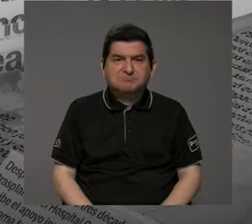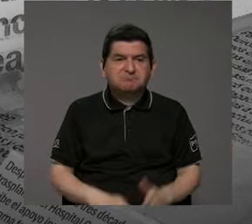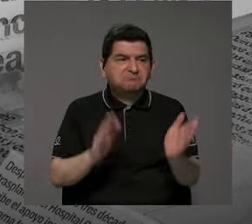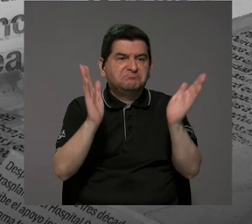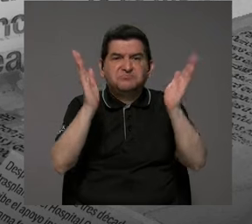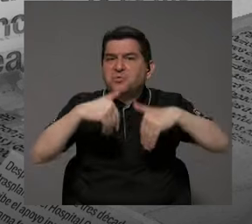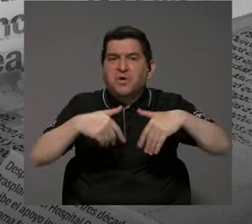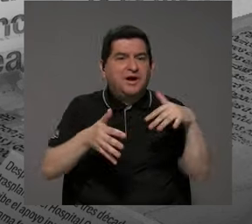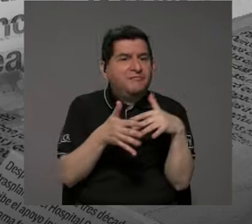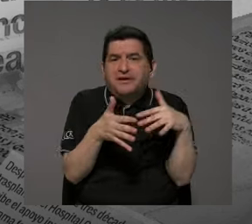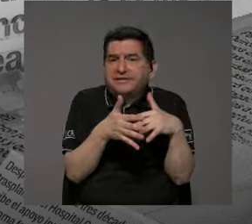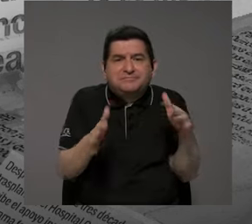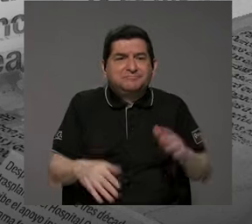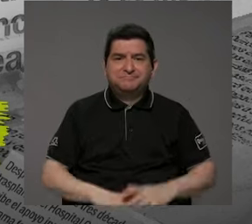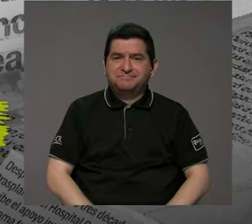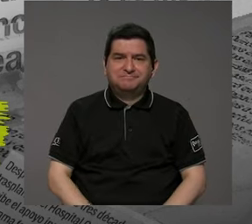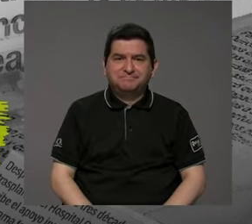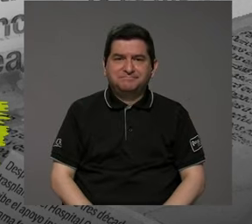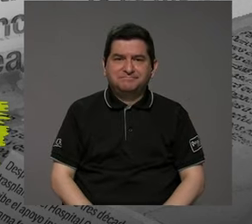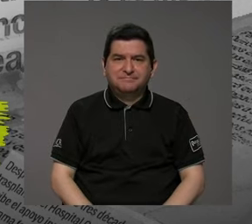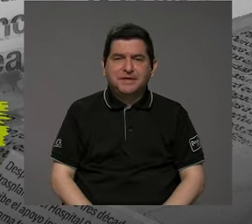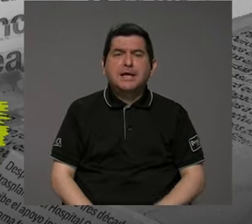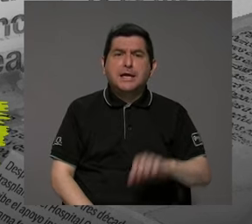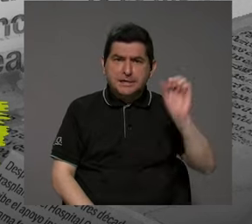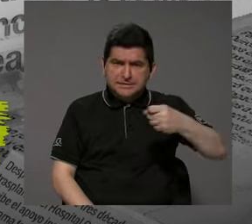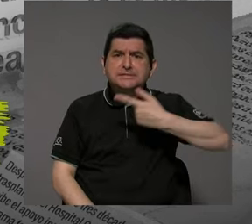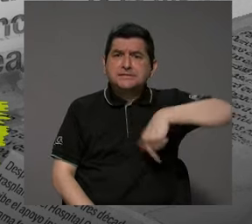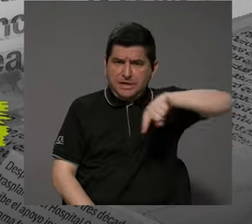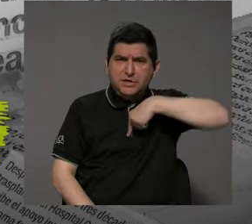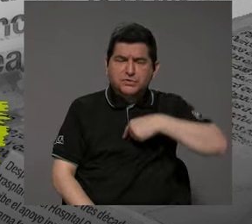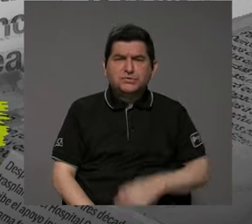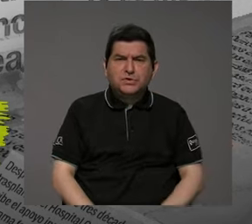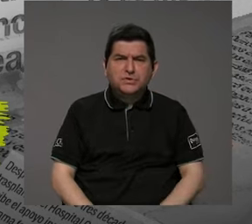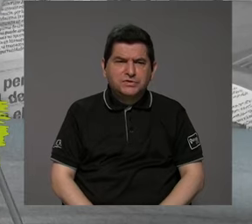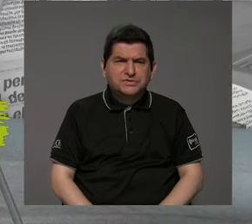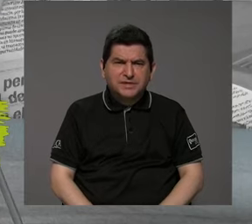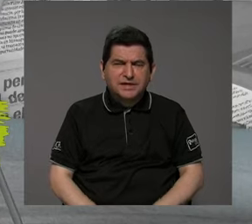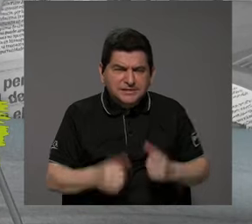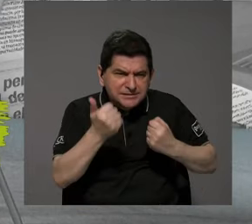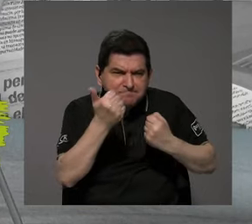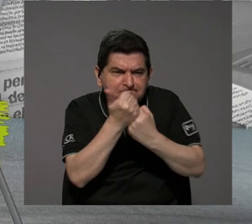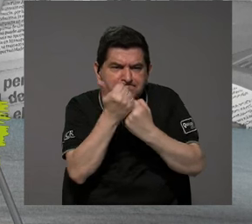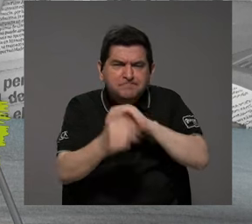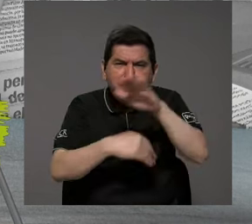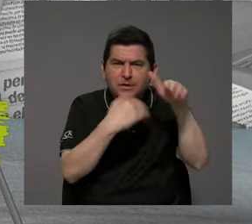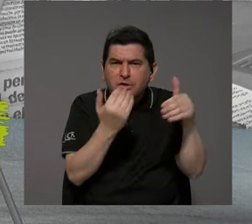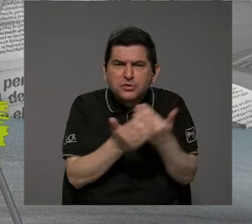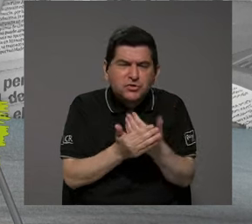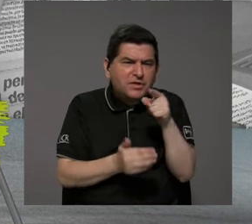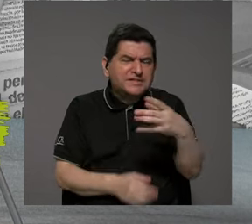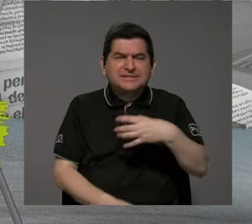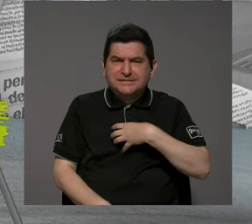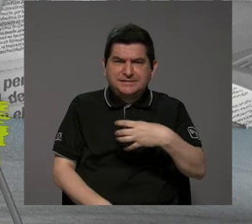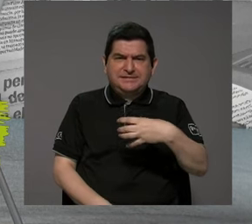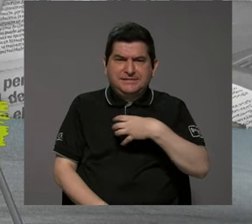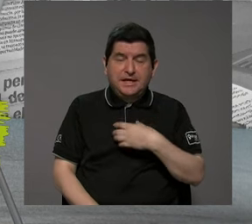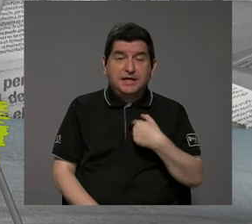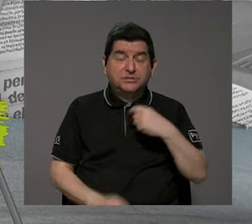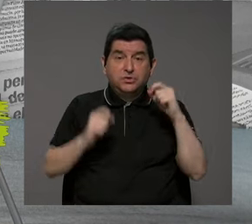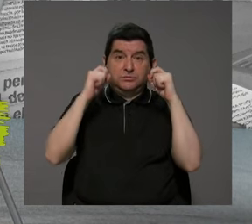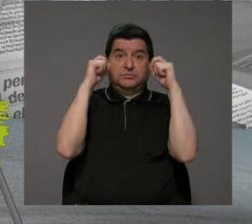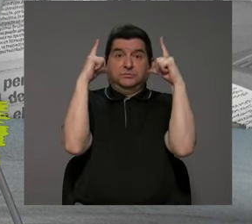no habían esos estudios entonces lo que sí hemos venido haciendo nosotros es validar precisamente todas y cada una de las quejas a mí me